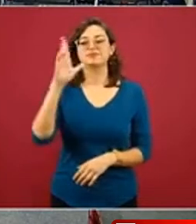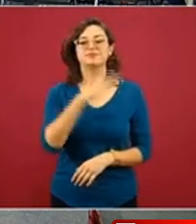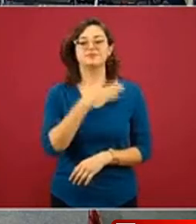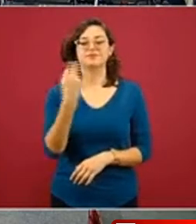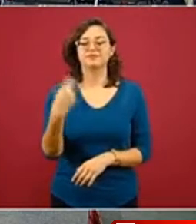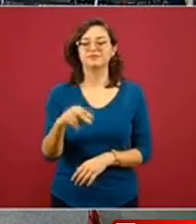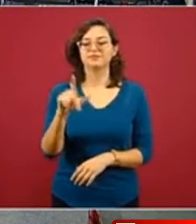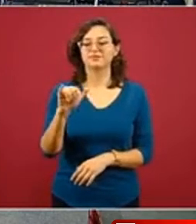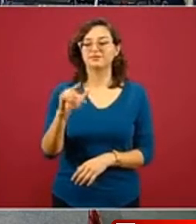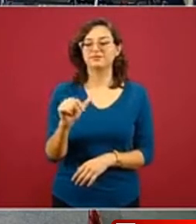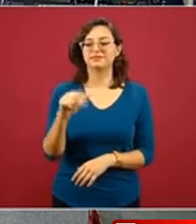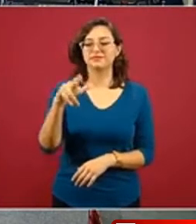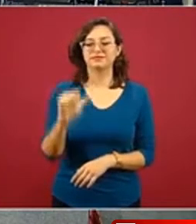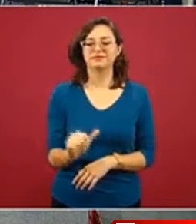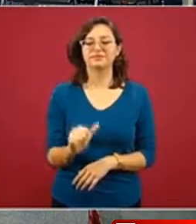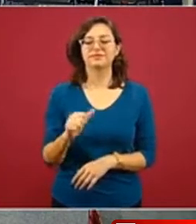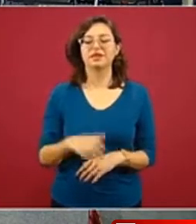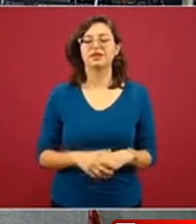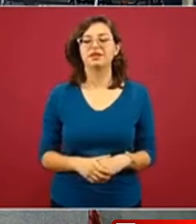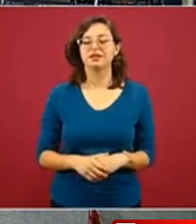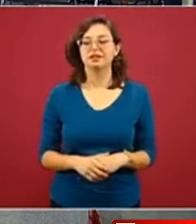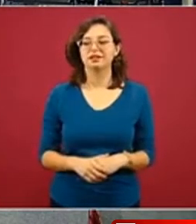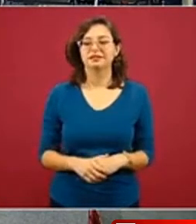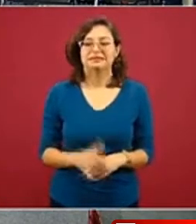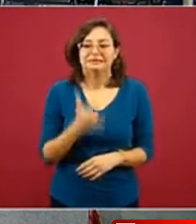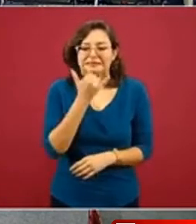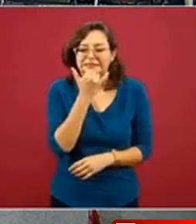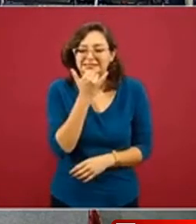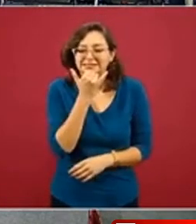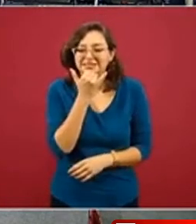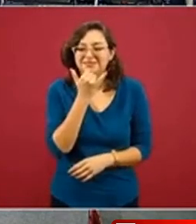Liliana Noble de Pulso Saludable. Lo siento.